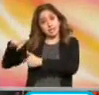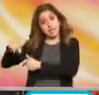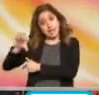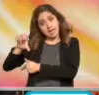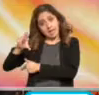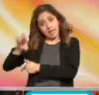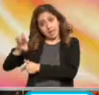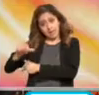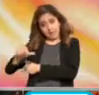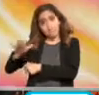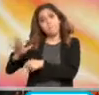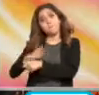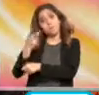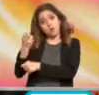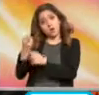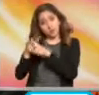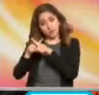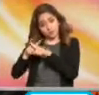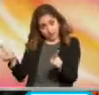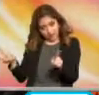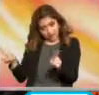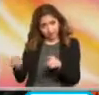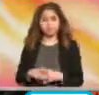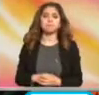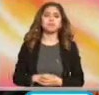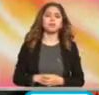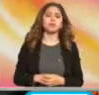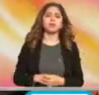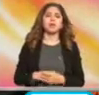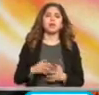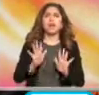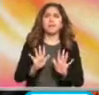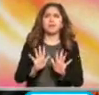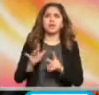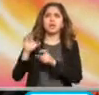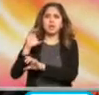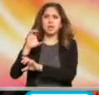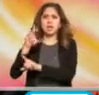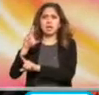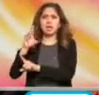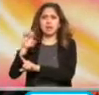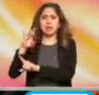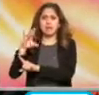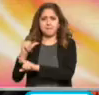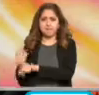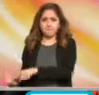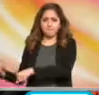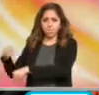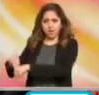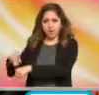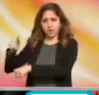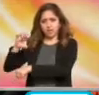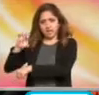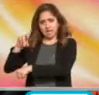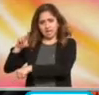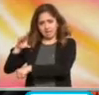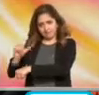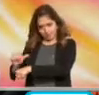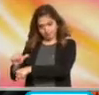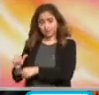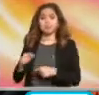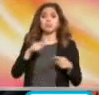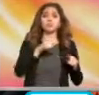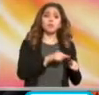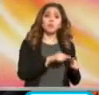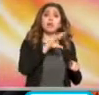es... y O sea, la sencillo. crema tiene que llevar crema. Exactamente. O sea, pero para que se me quede más fácil, ¿no? Y el caldo parte de una base líquida.